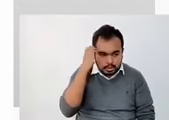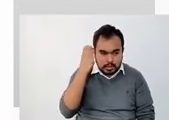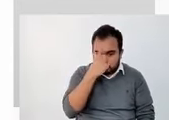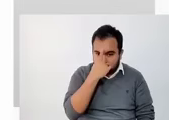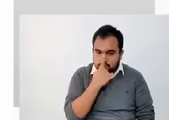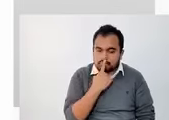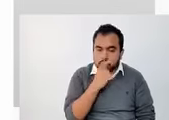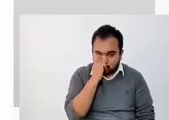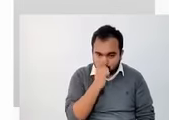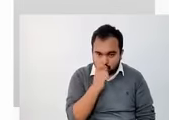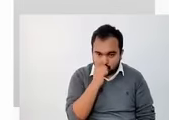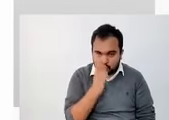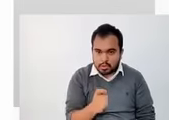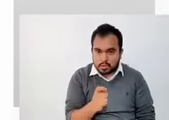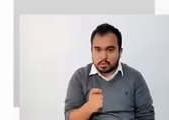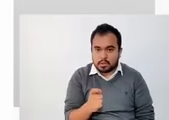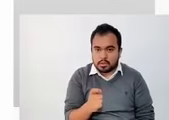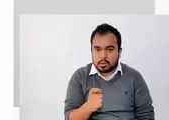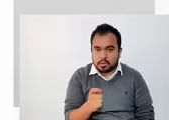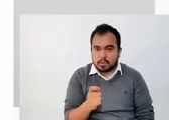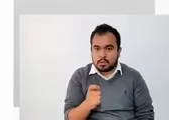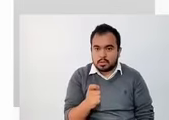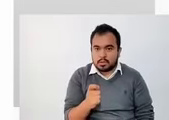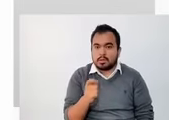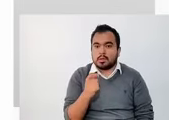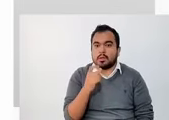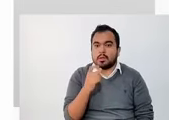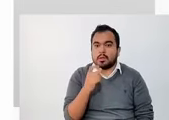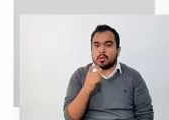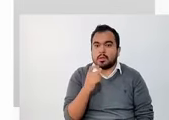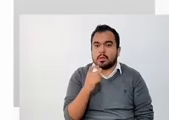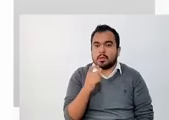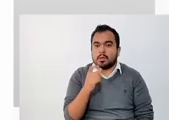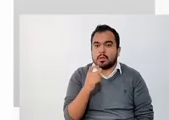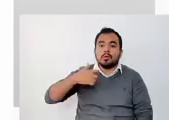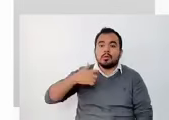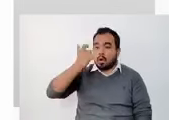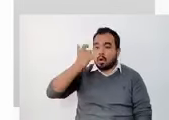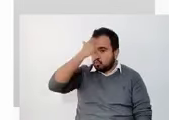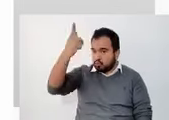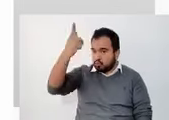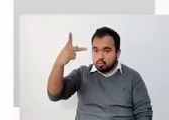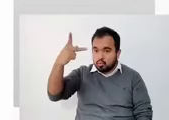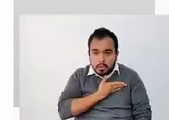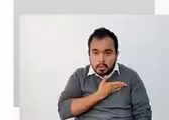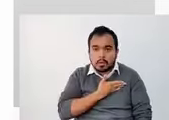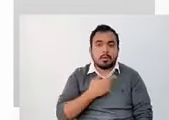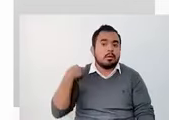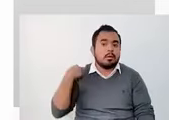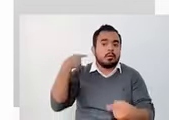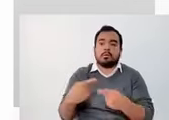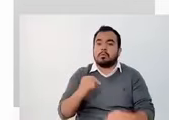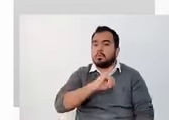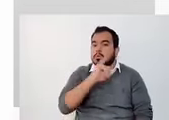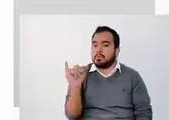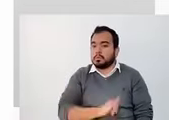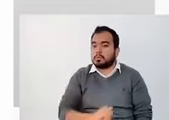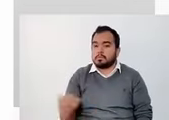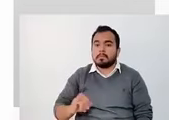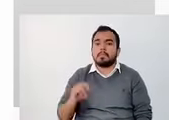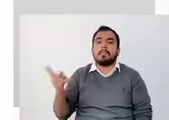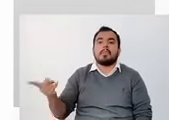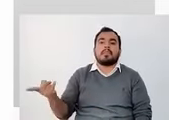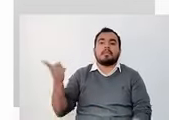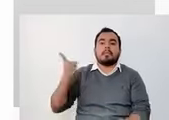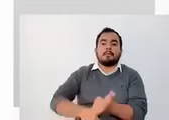argentinos, autores españoles, cosa que creo que no ha vuelto a ocurrir en la historia, ¿no? Que los yanquis nos hayan traducido a nosotros en vez de traducirles nosotros a